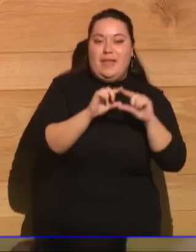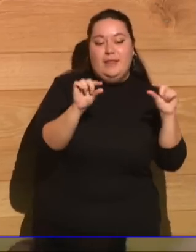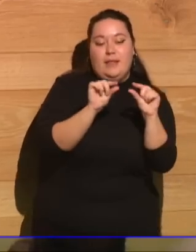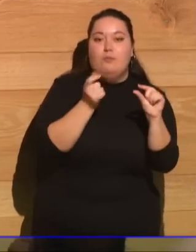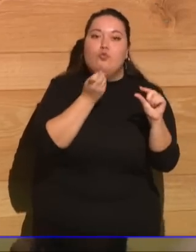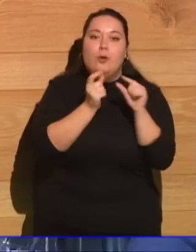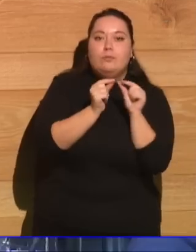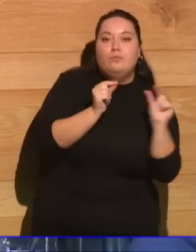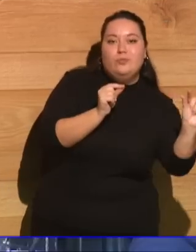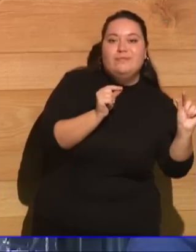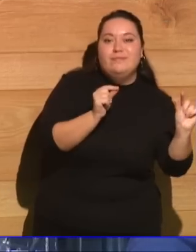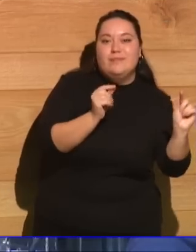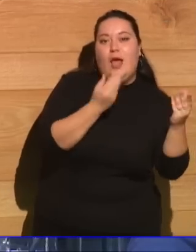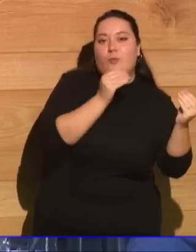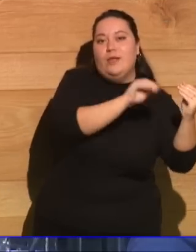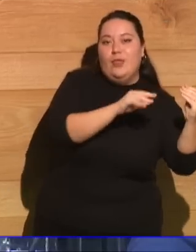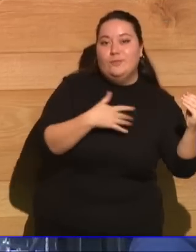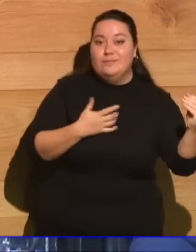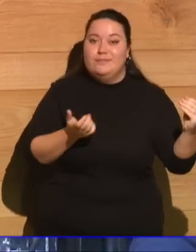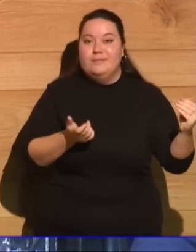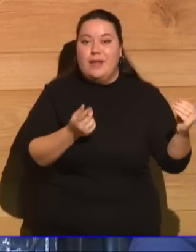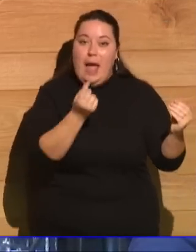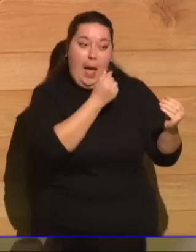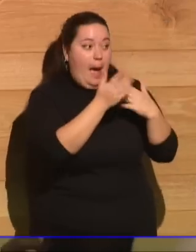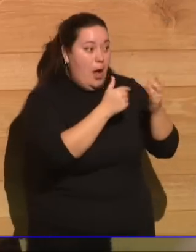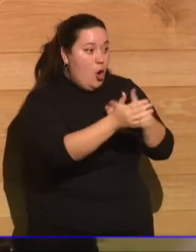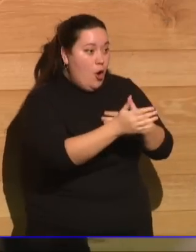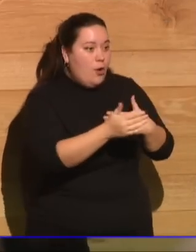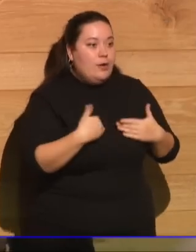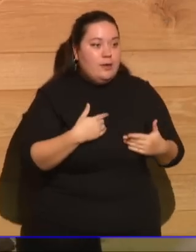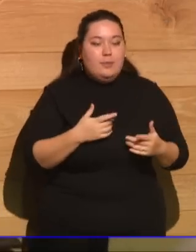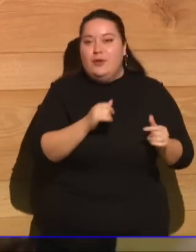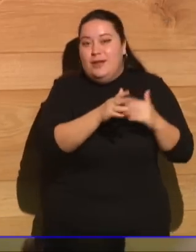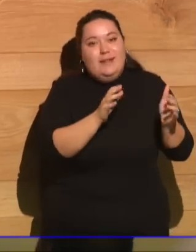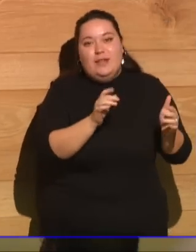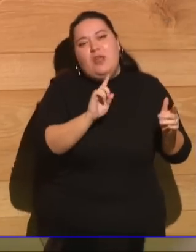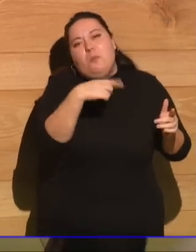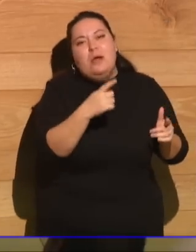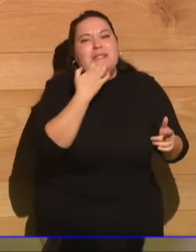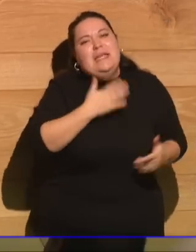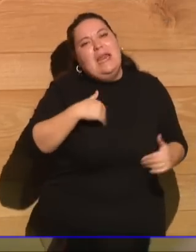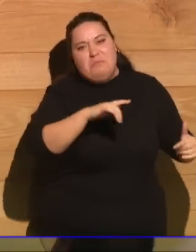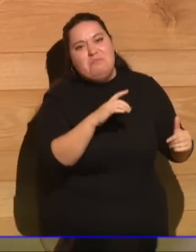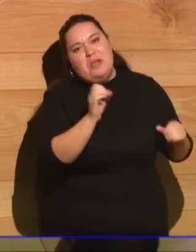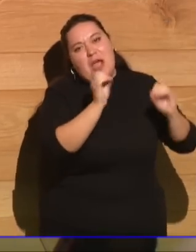Y luego, si queréis que lo comprueben. pero a mano. Que lo comprueben, pero ese ratito no me lo quita nadie.